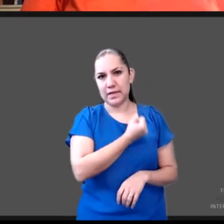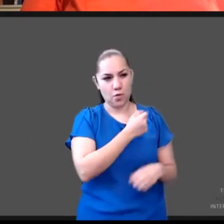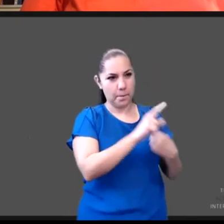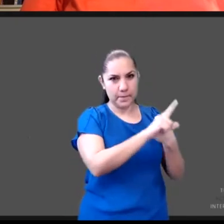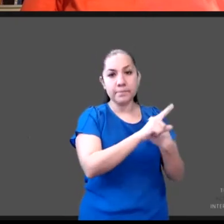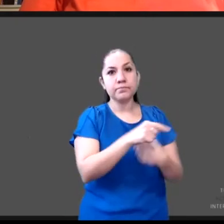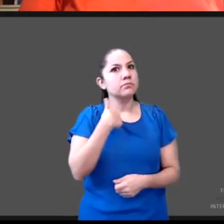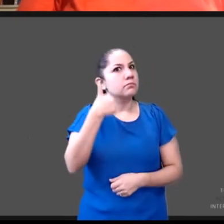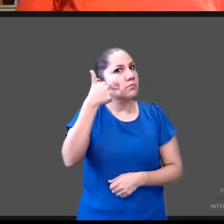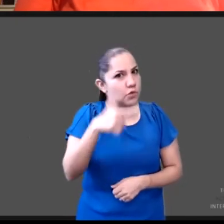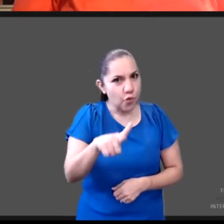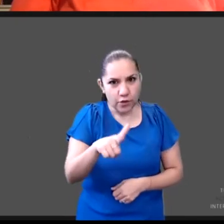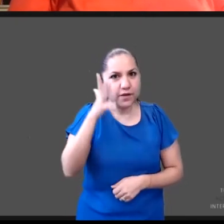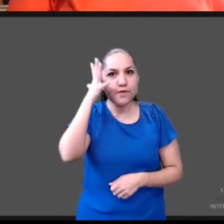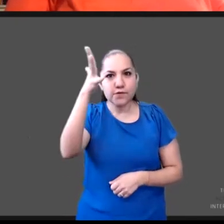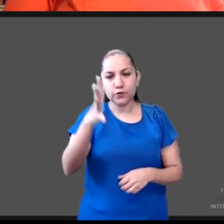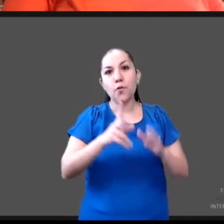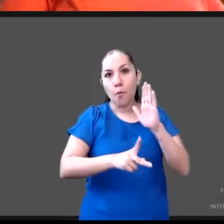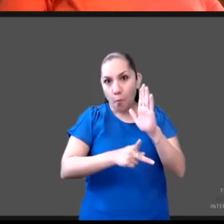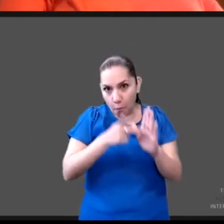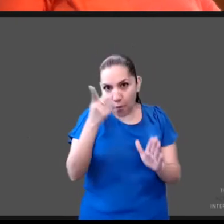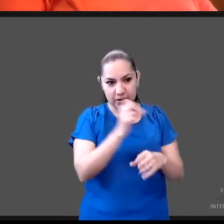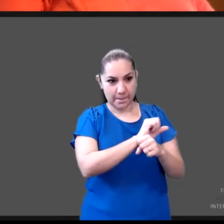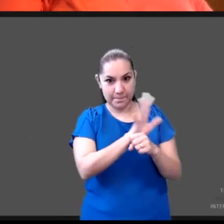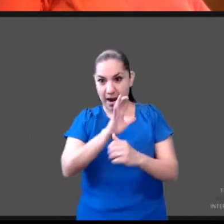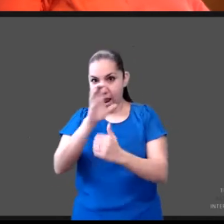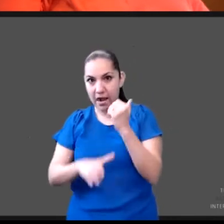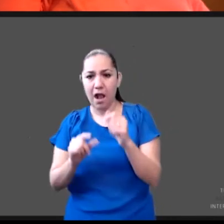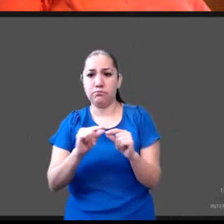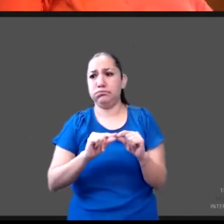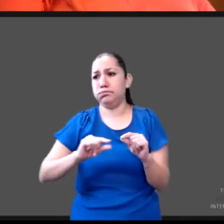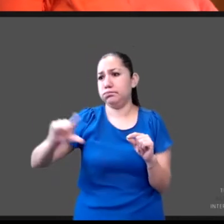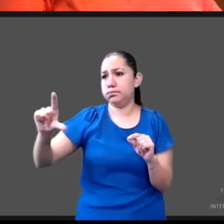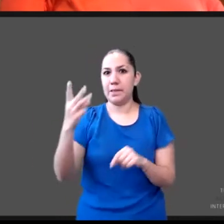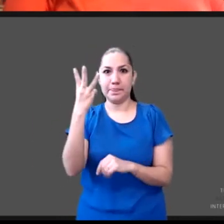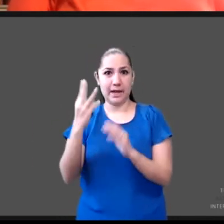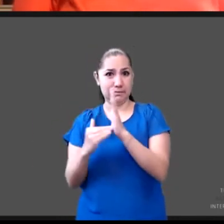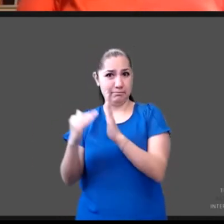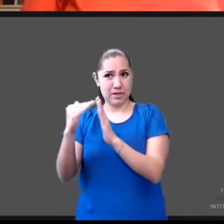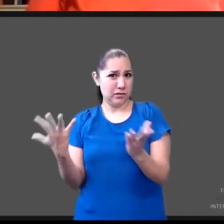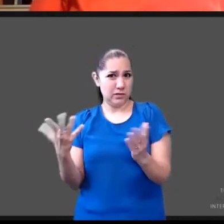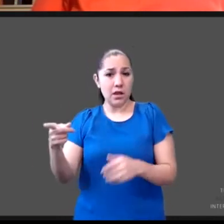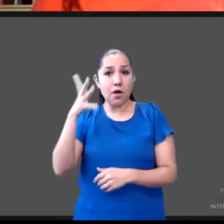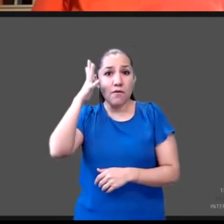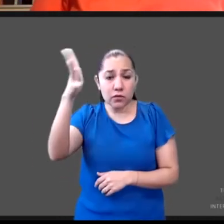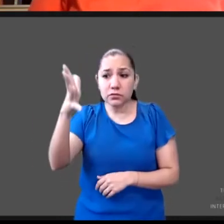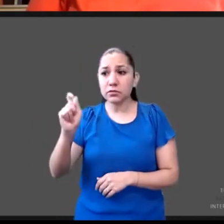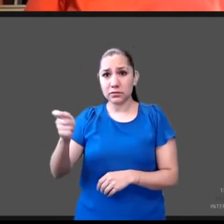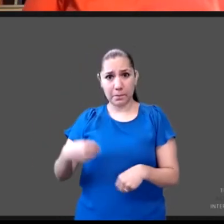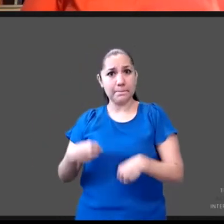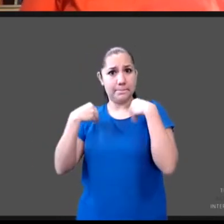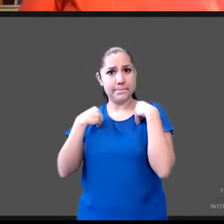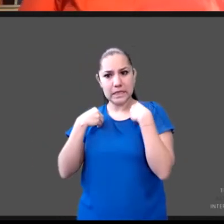en una situación de desnutrición crónica verá afectado su potencial para el resto de su vida y no podemos darnos el lujo de perder el potencial de una